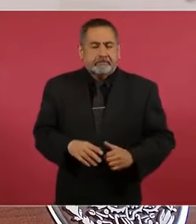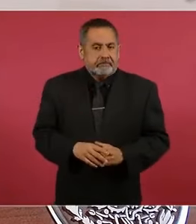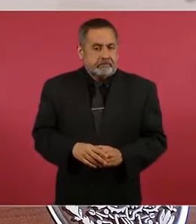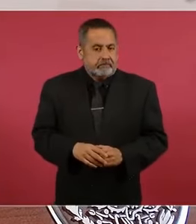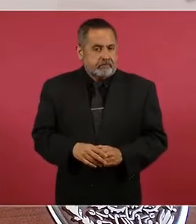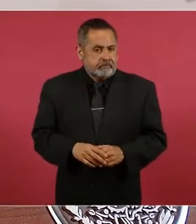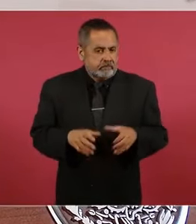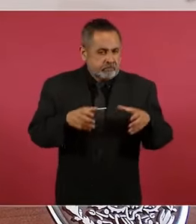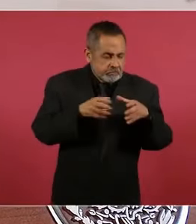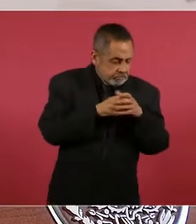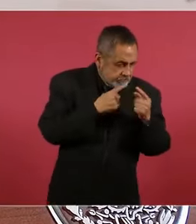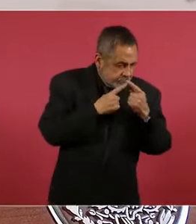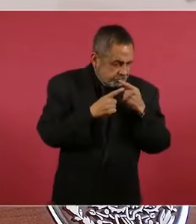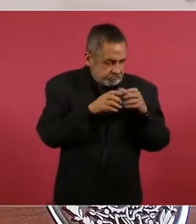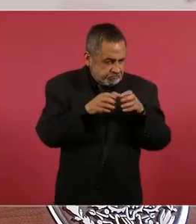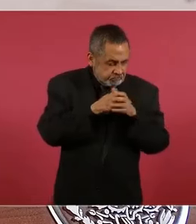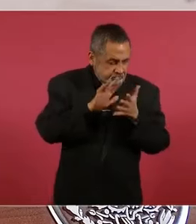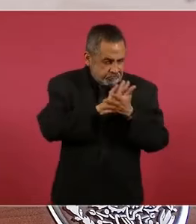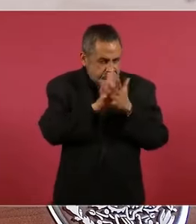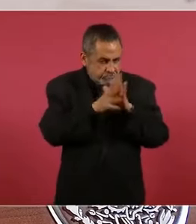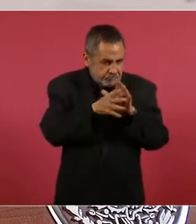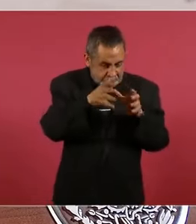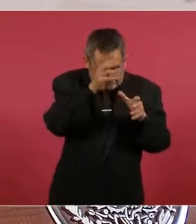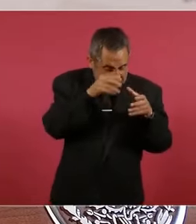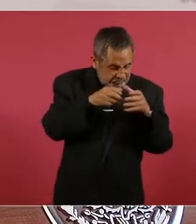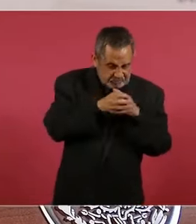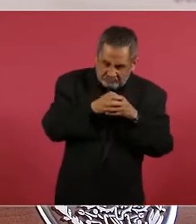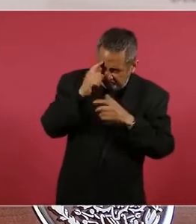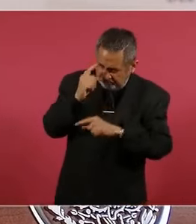una conspiración de